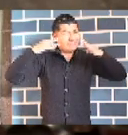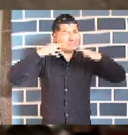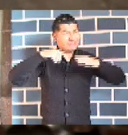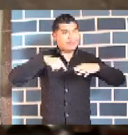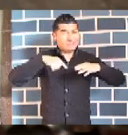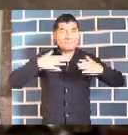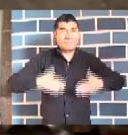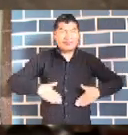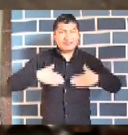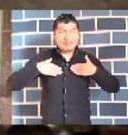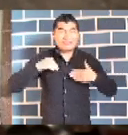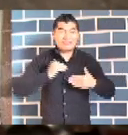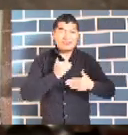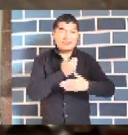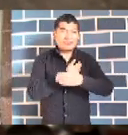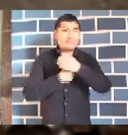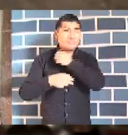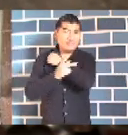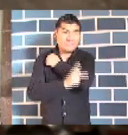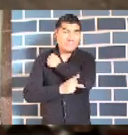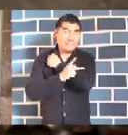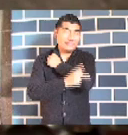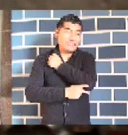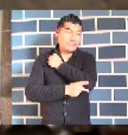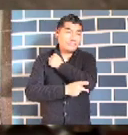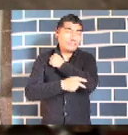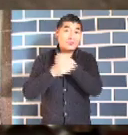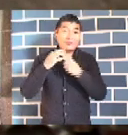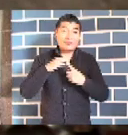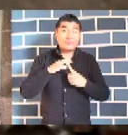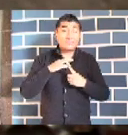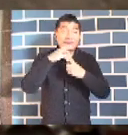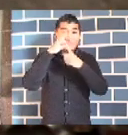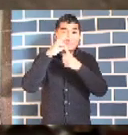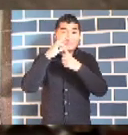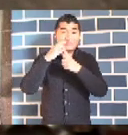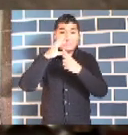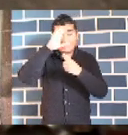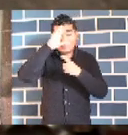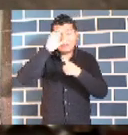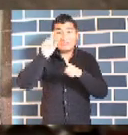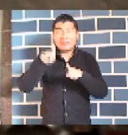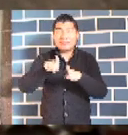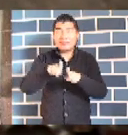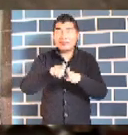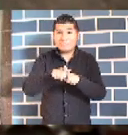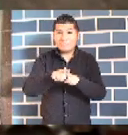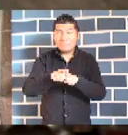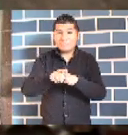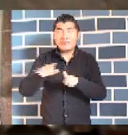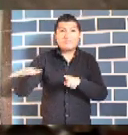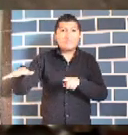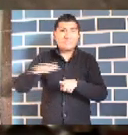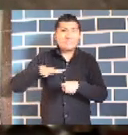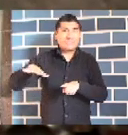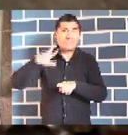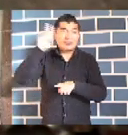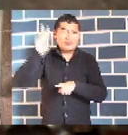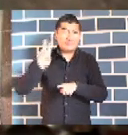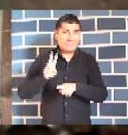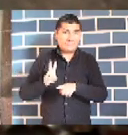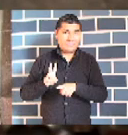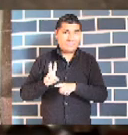vive en nuestros países especialmente por hermanos provenientes de venezuela